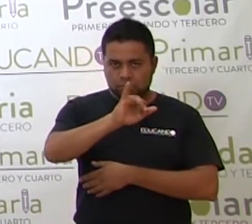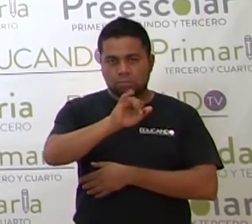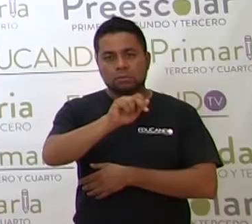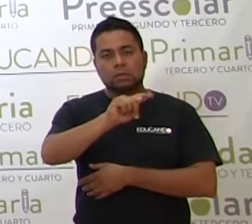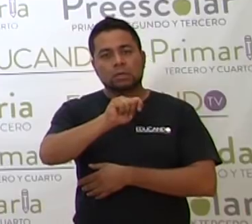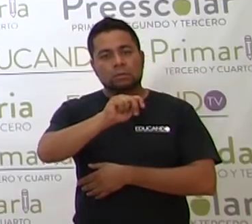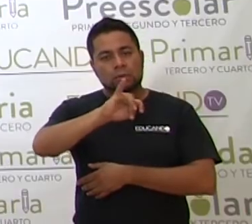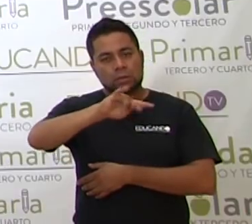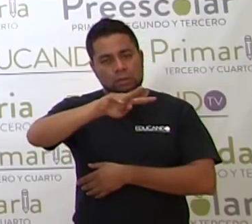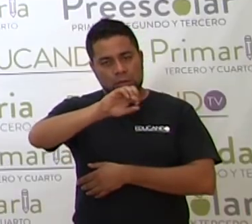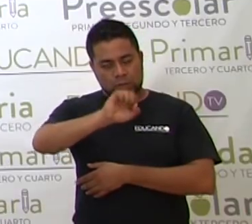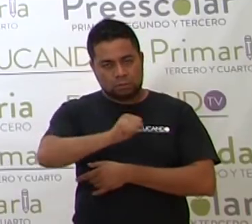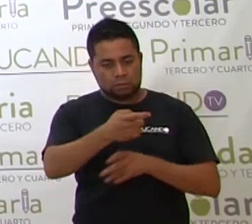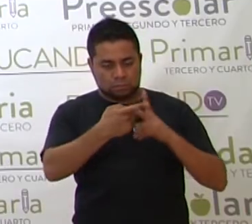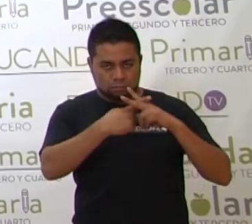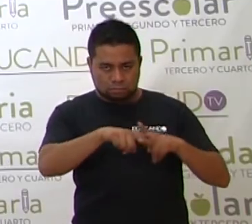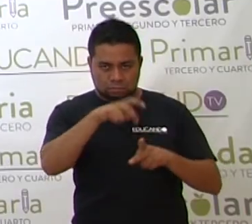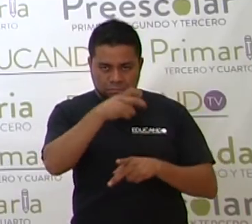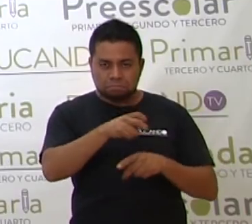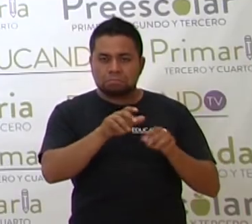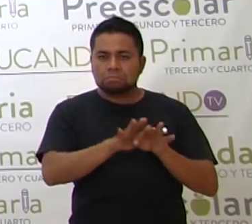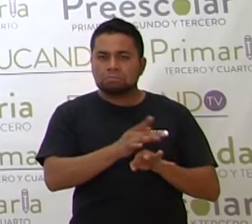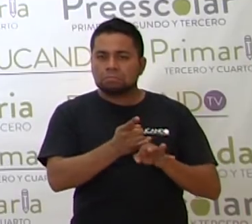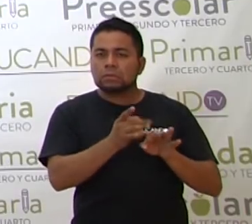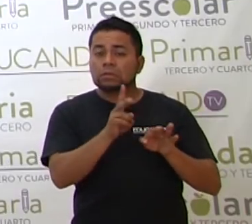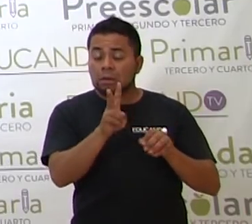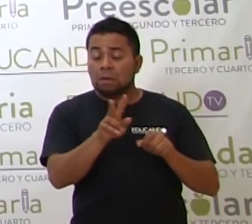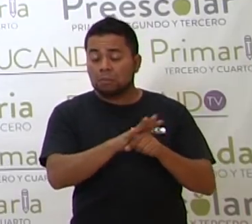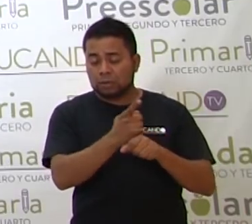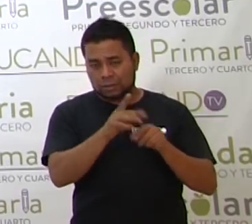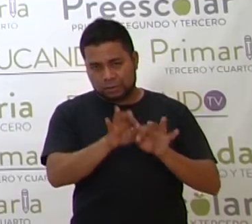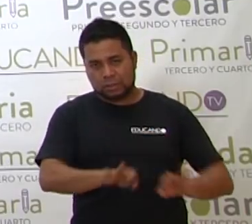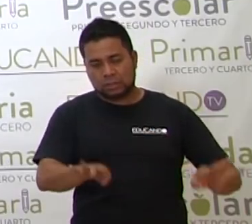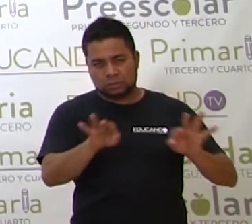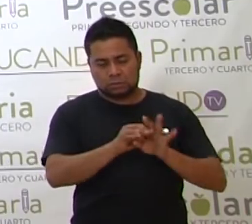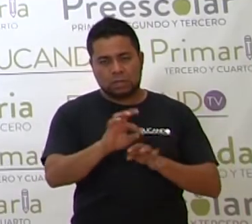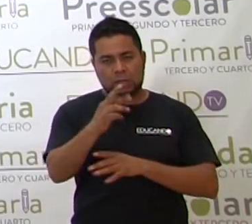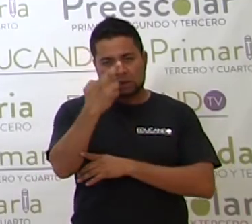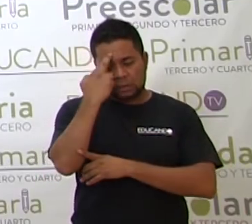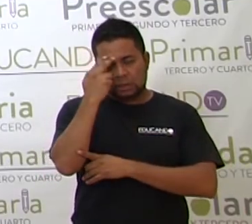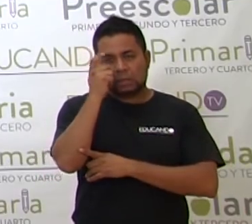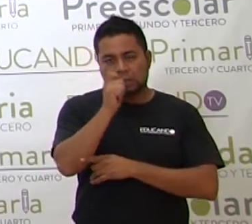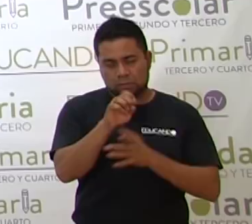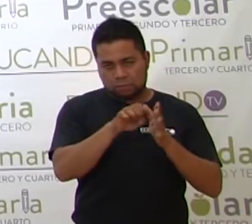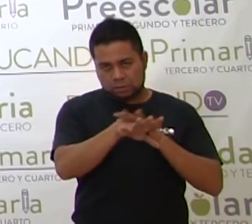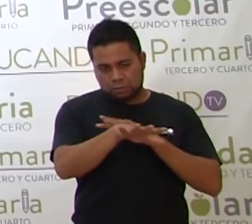esta parte porque es muy importante recordar que los textos